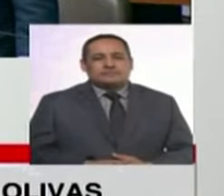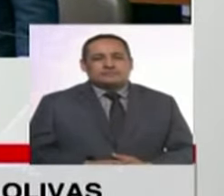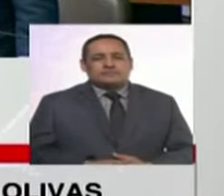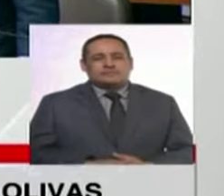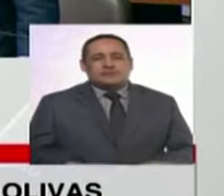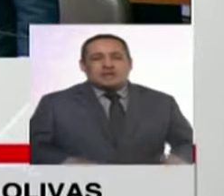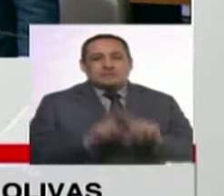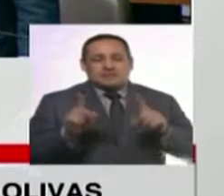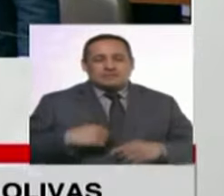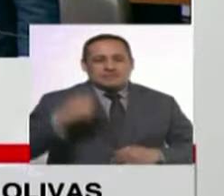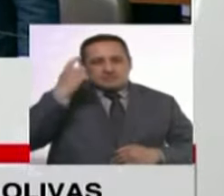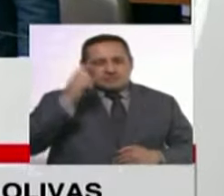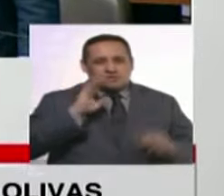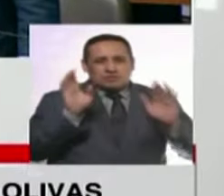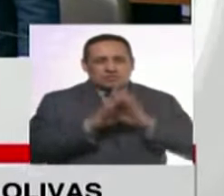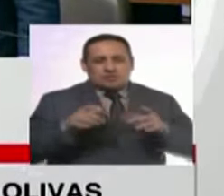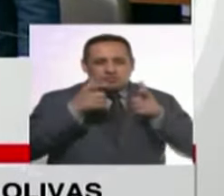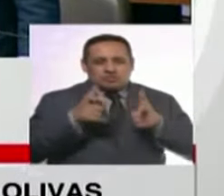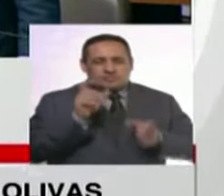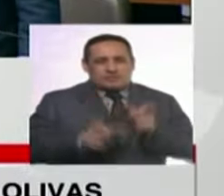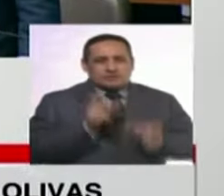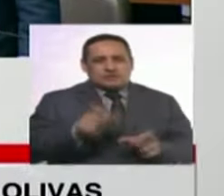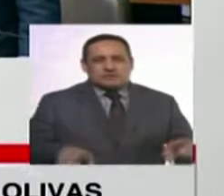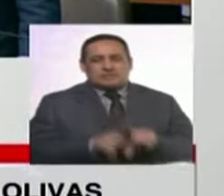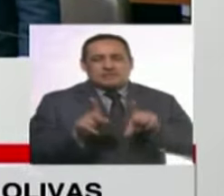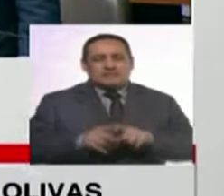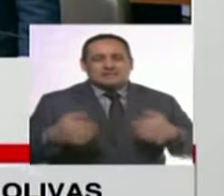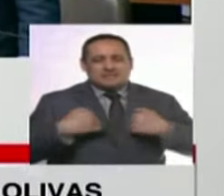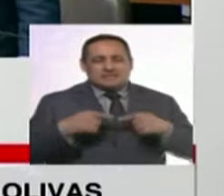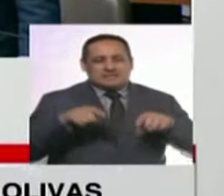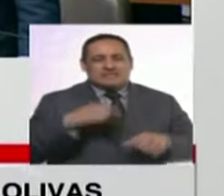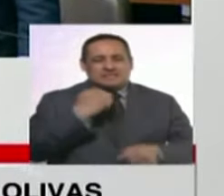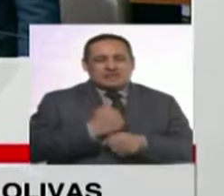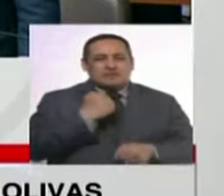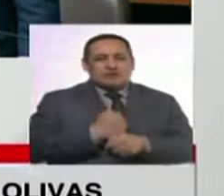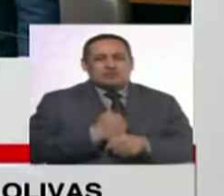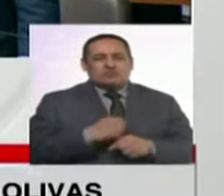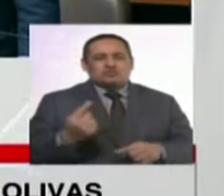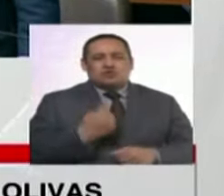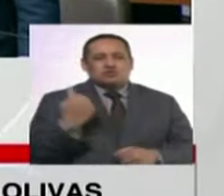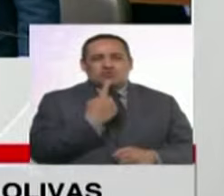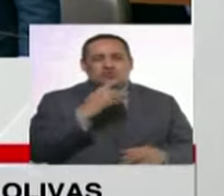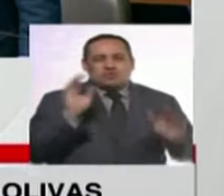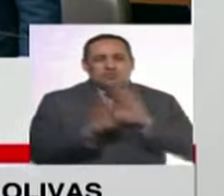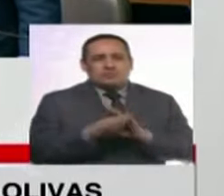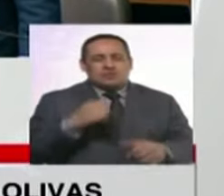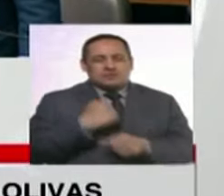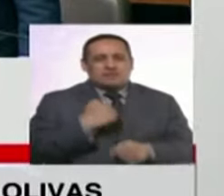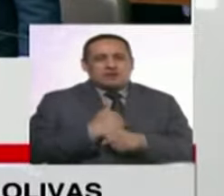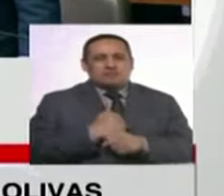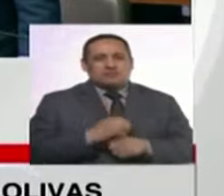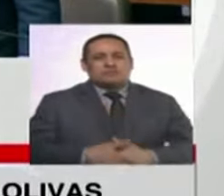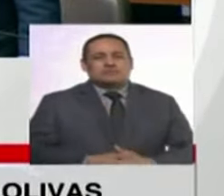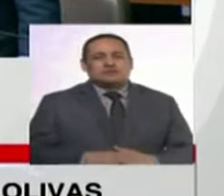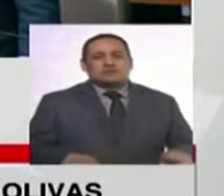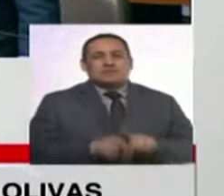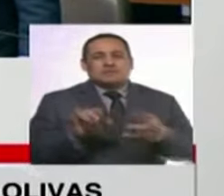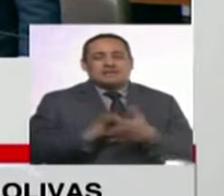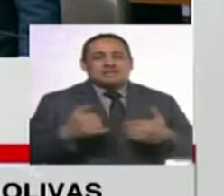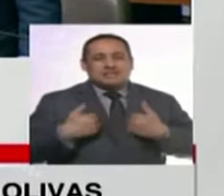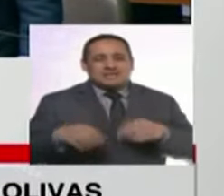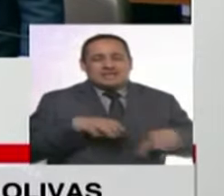el concepto de Seguridad Ciudadana tiene que estar en función no solamente al trabajo que